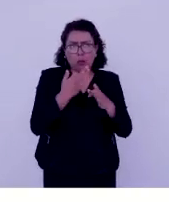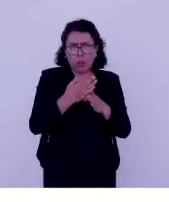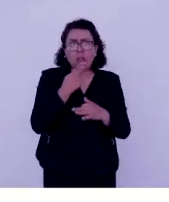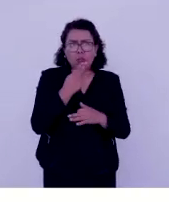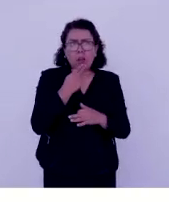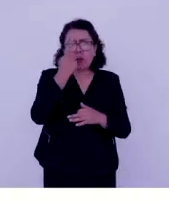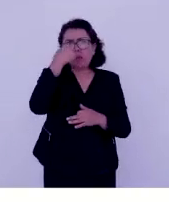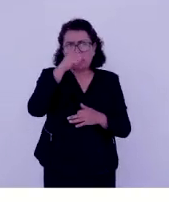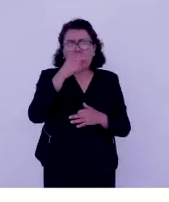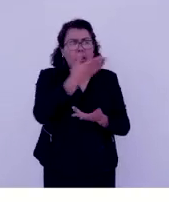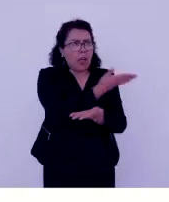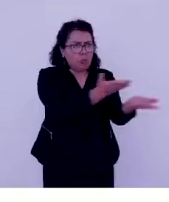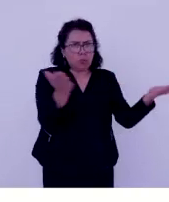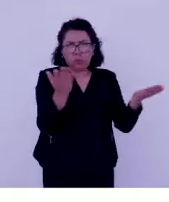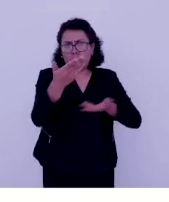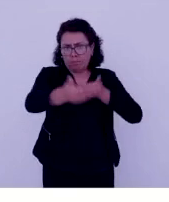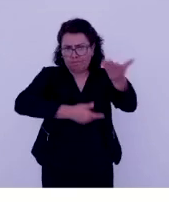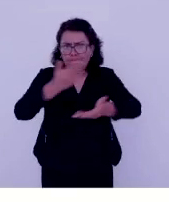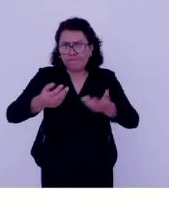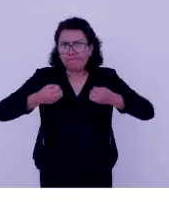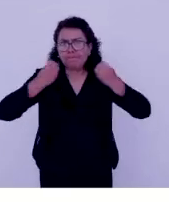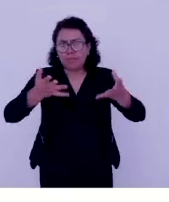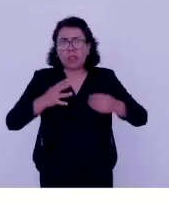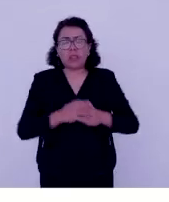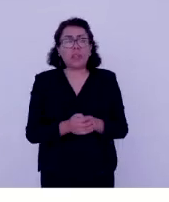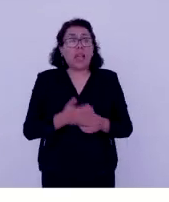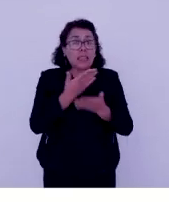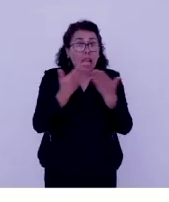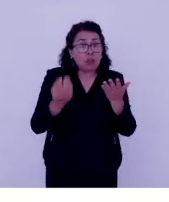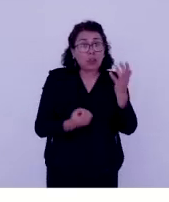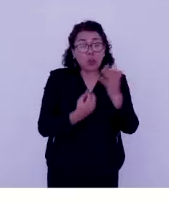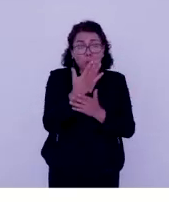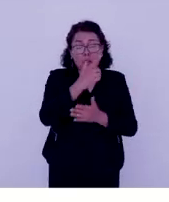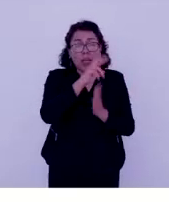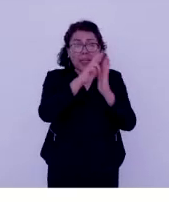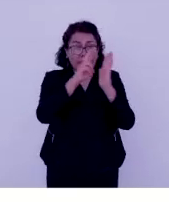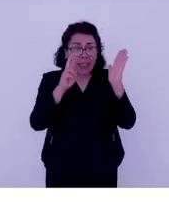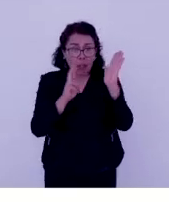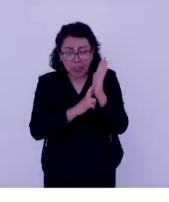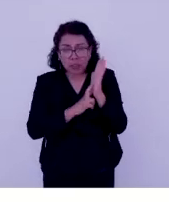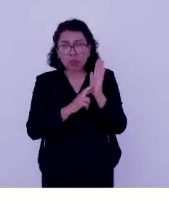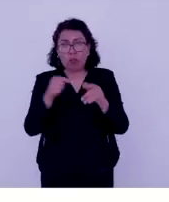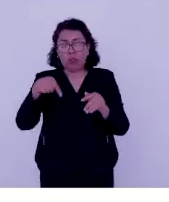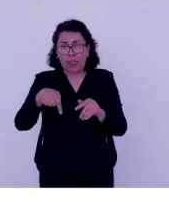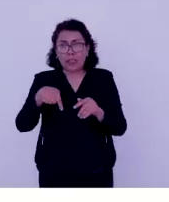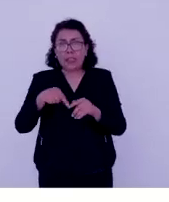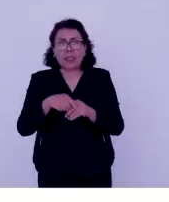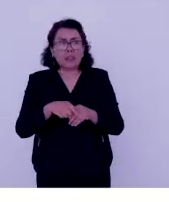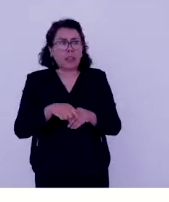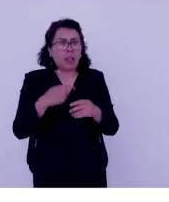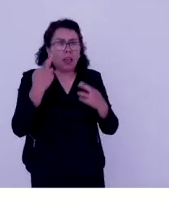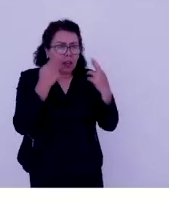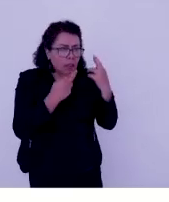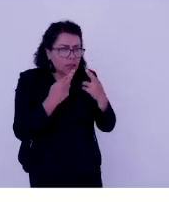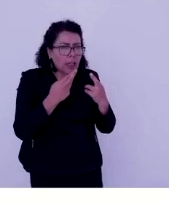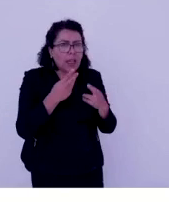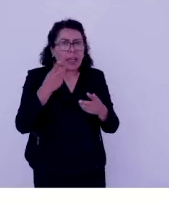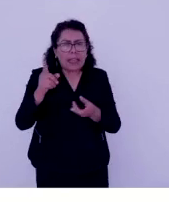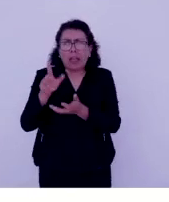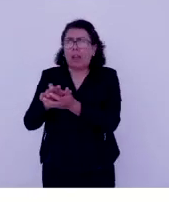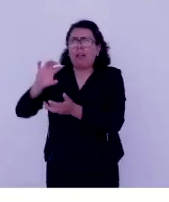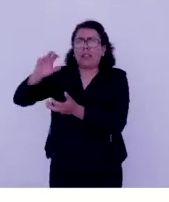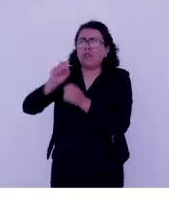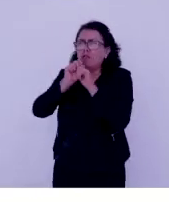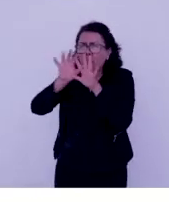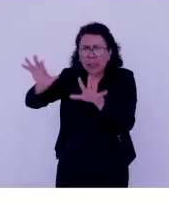para ustedes a partir de la entrada de vigor del nuevo reglamento de la oficina central de consignaciones en el que se Reguló el uso de depósitos y